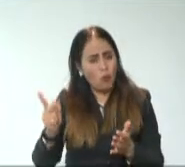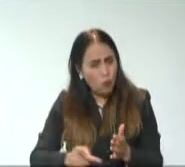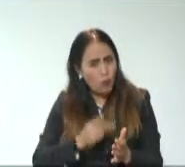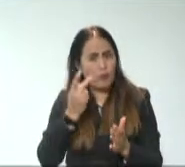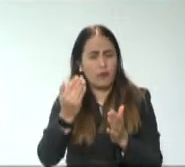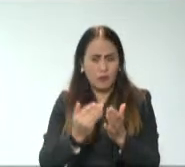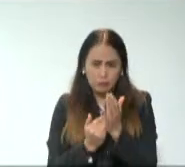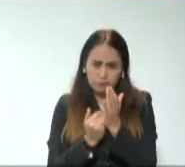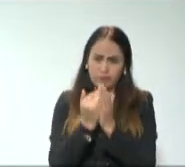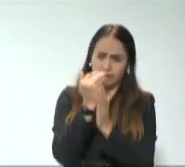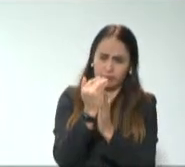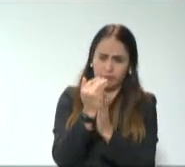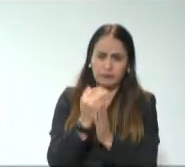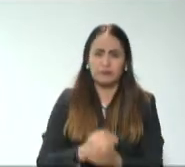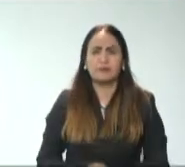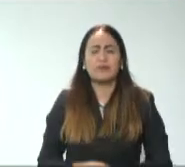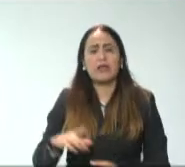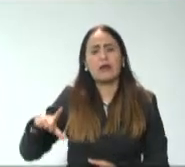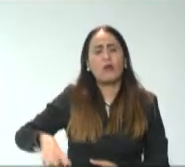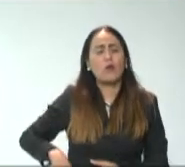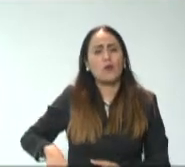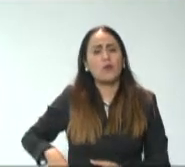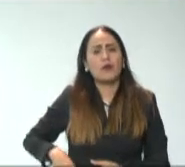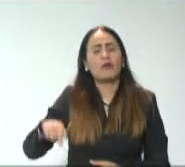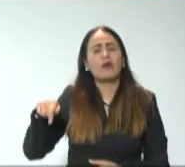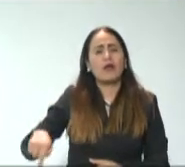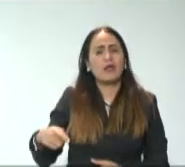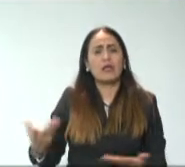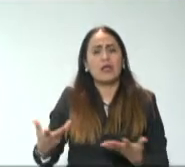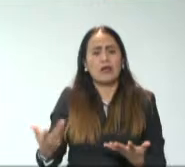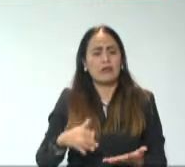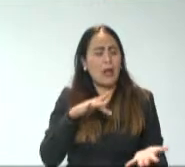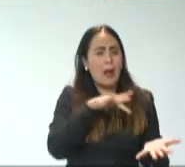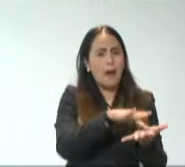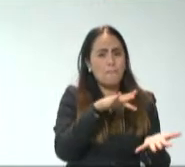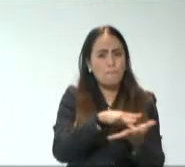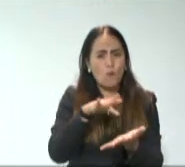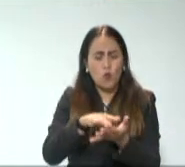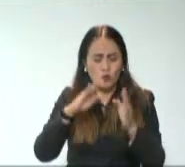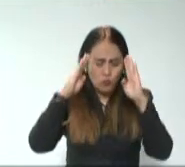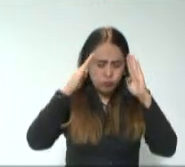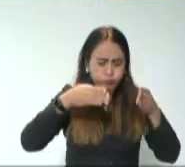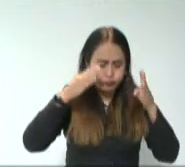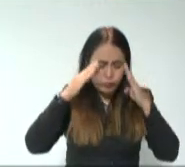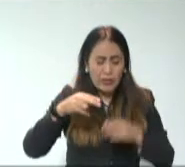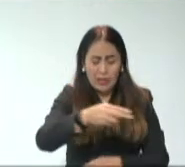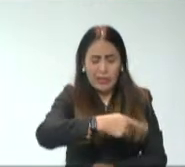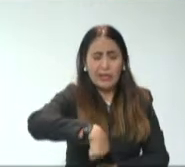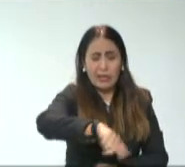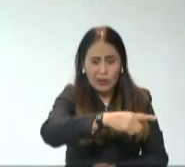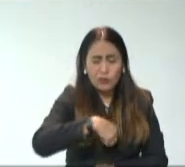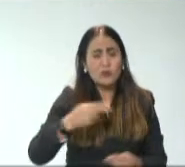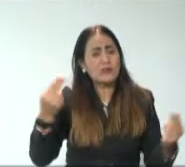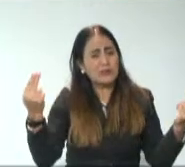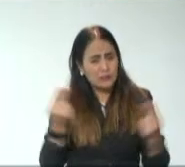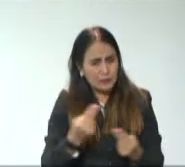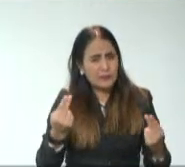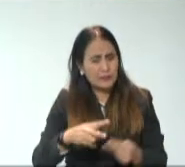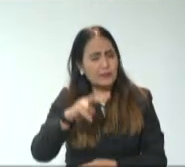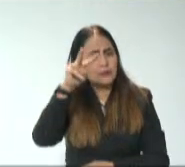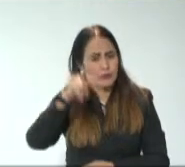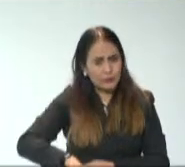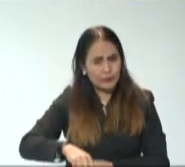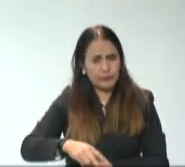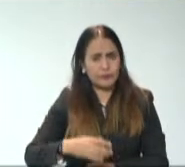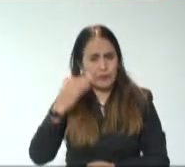gobierno para dar los apoyos debidamente dirigidos a quienes necesitan Eh Esto